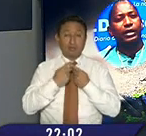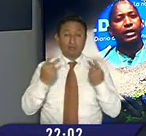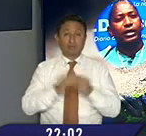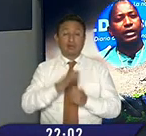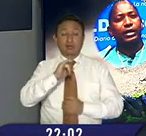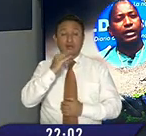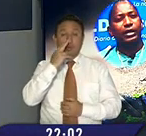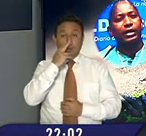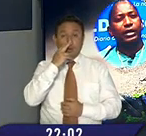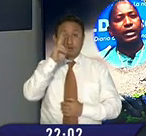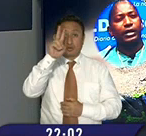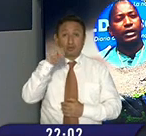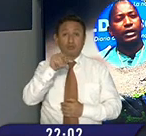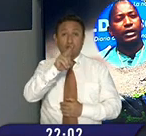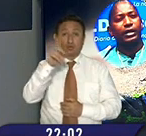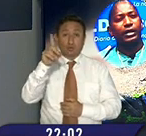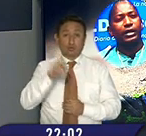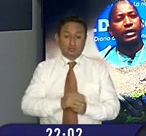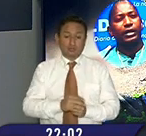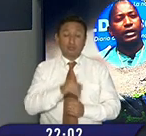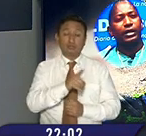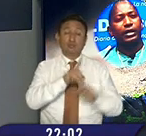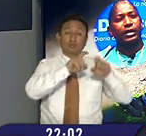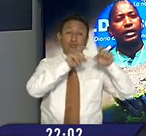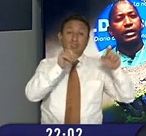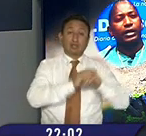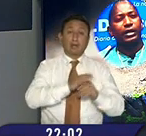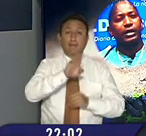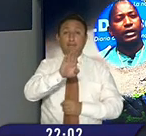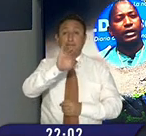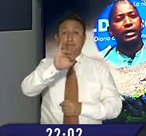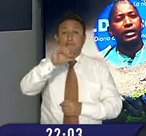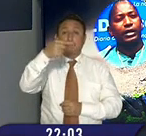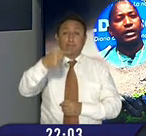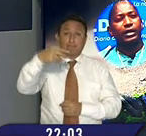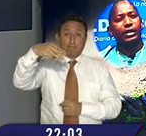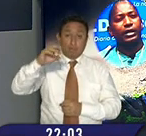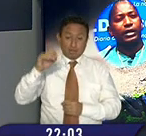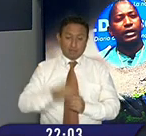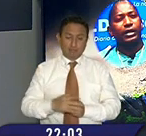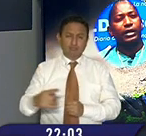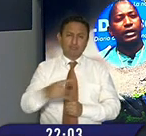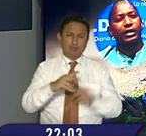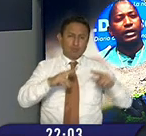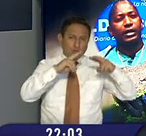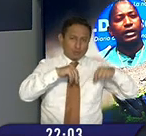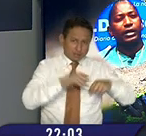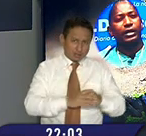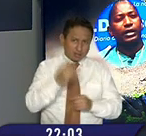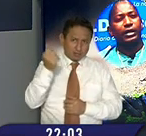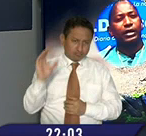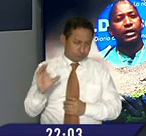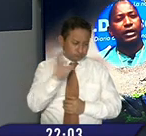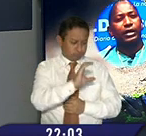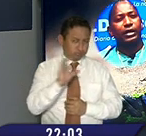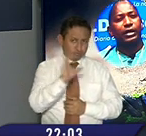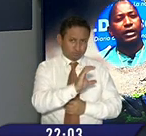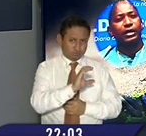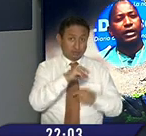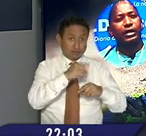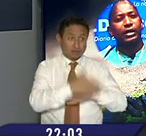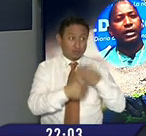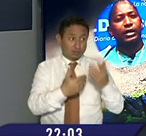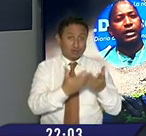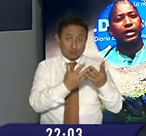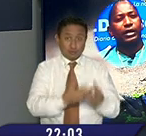junio del 2021, cuando su empresa Big Money fue investigada por captación ilegal de dinero. Tras ello,